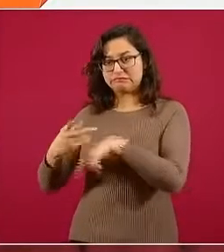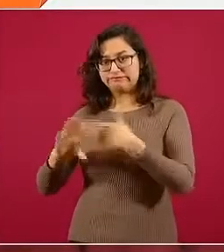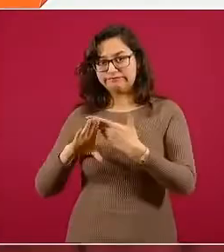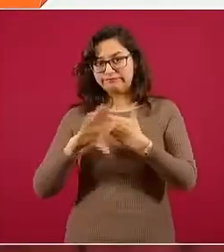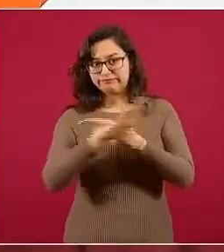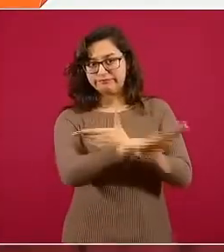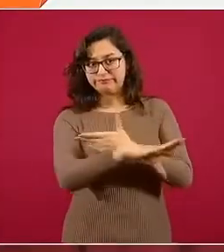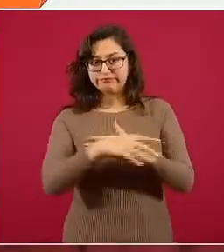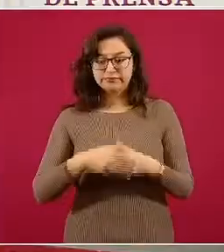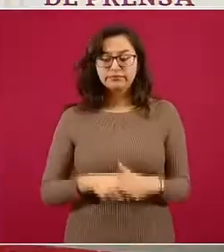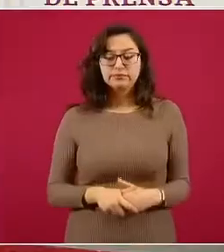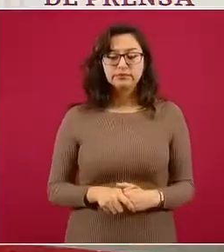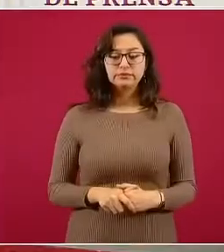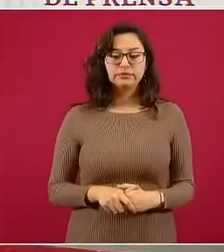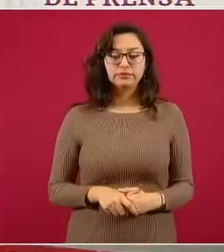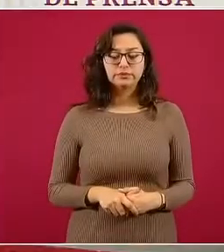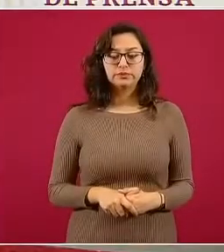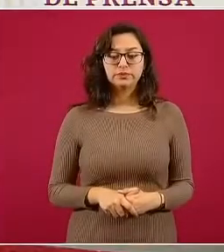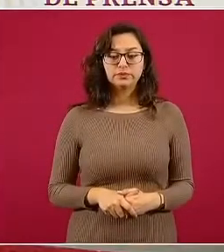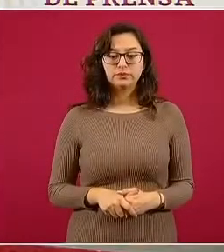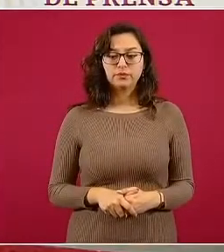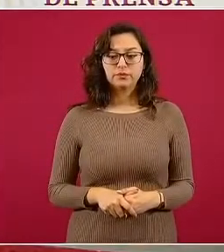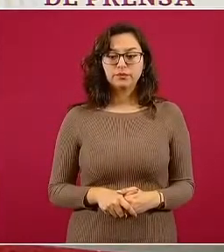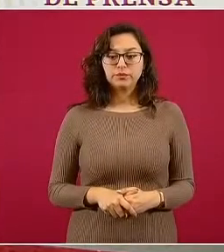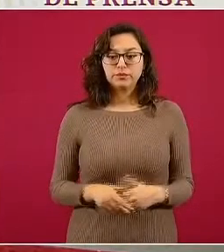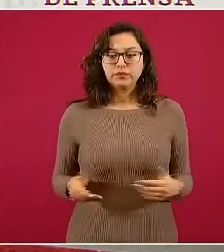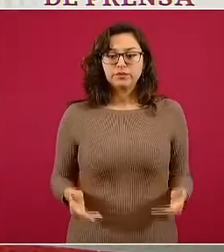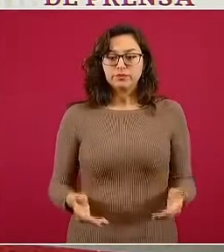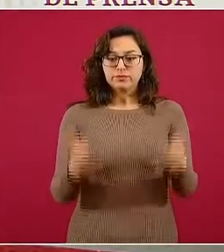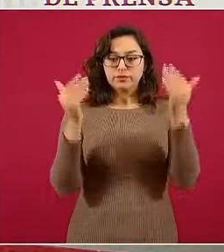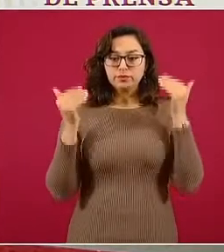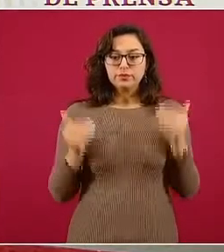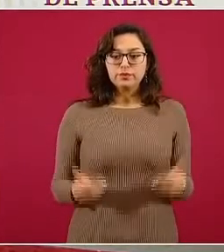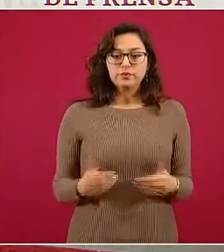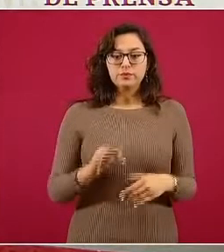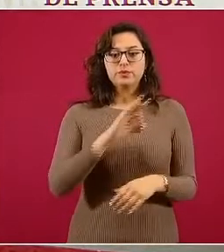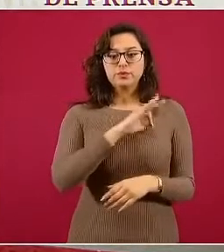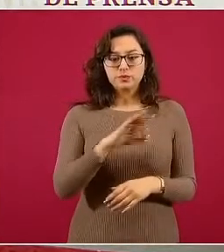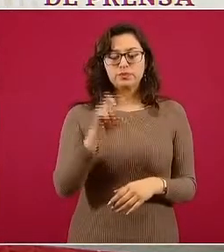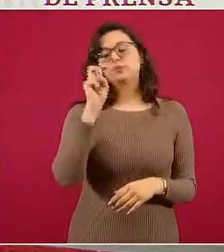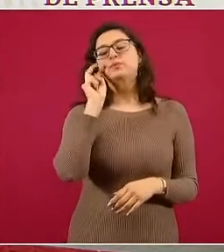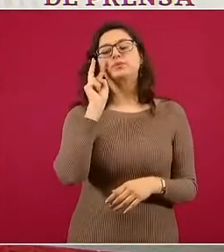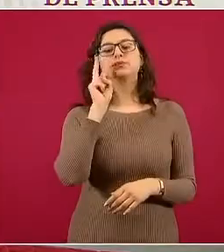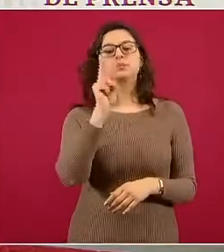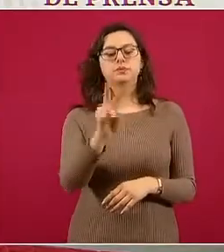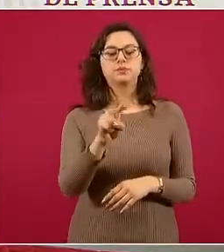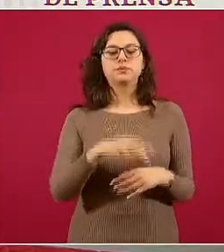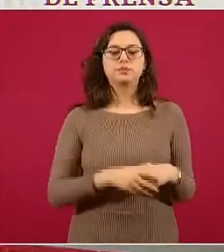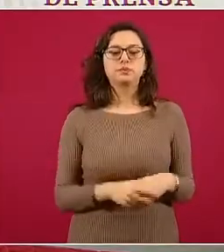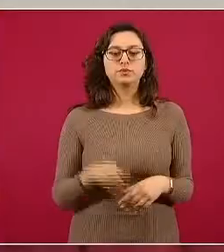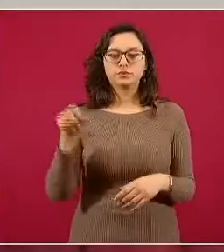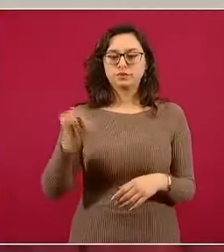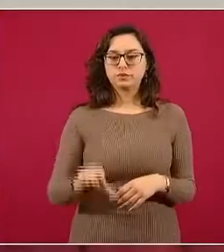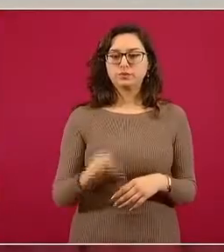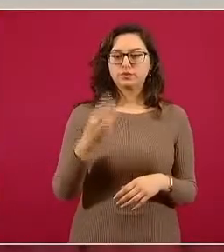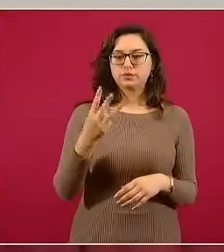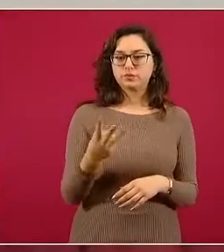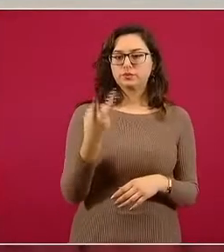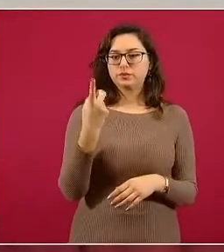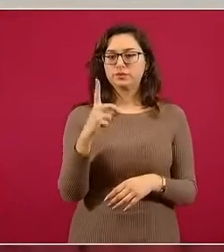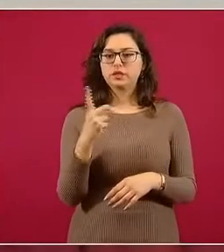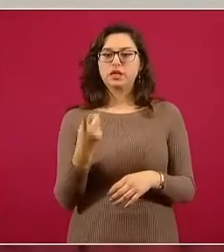sucedan en el día a día. En la siguiente diapositiva también queremos resaltar que el día de hoy, 3 de diciembre, es